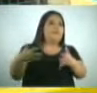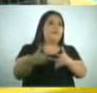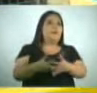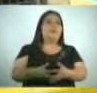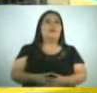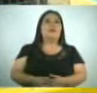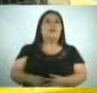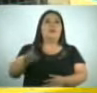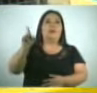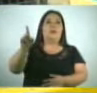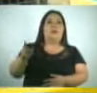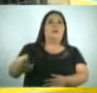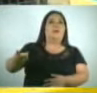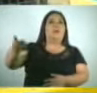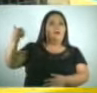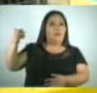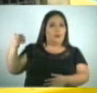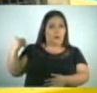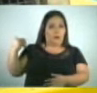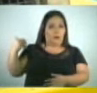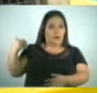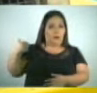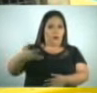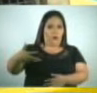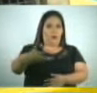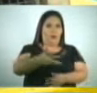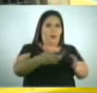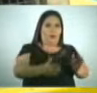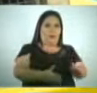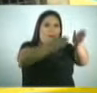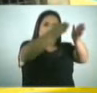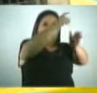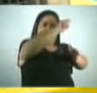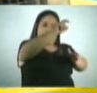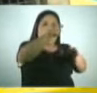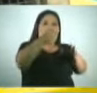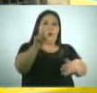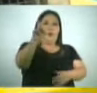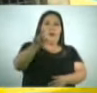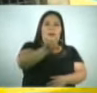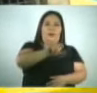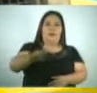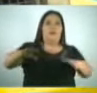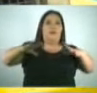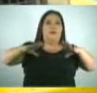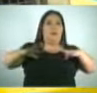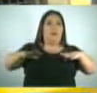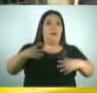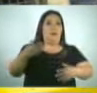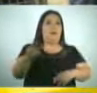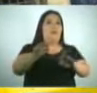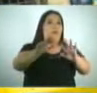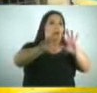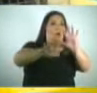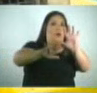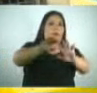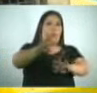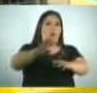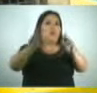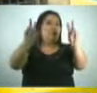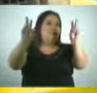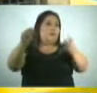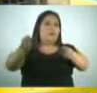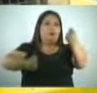el año pasado, la institución durante esta semana atendimos casi 84 accidentes de